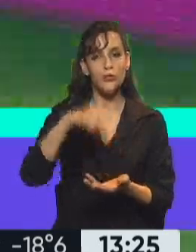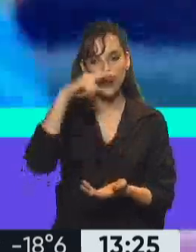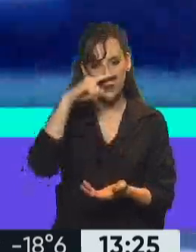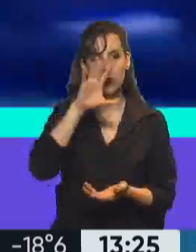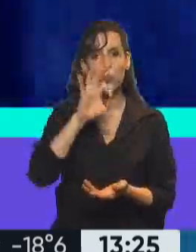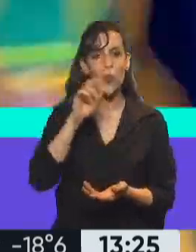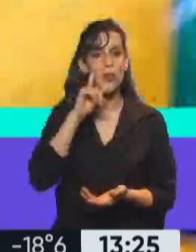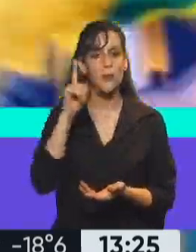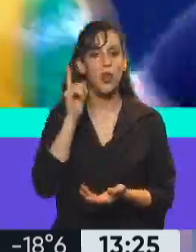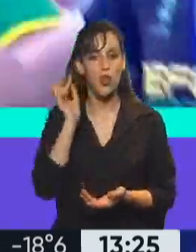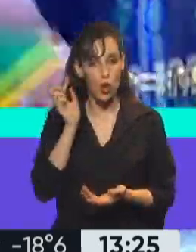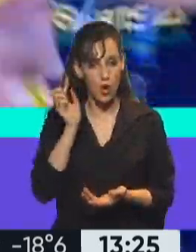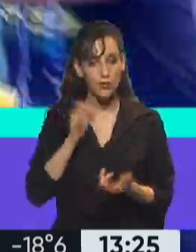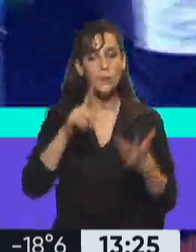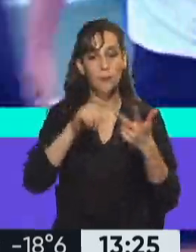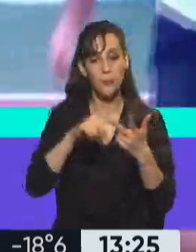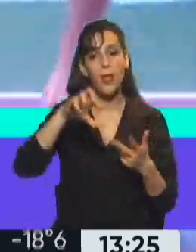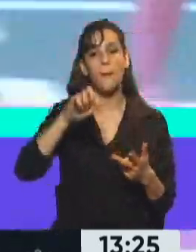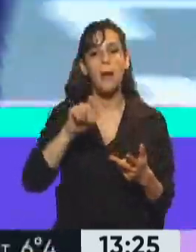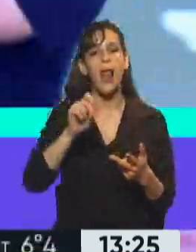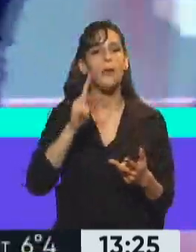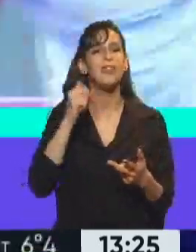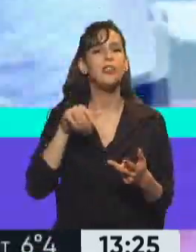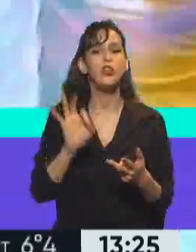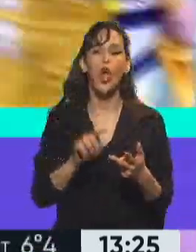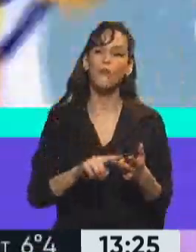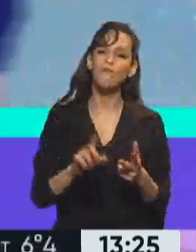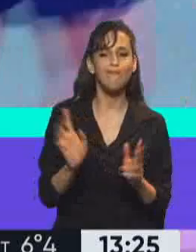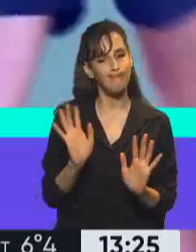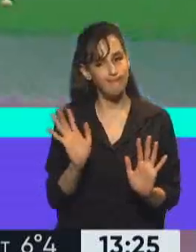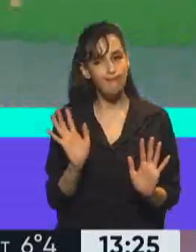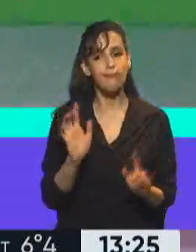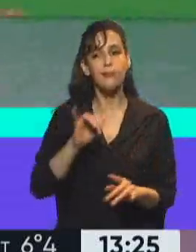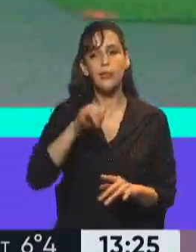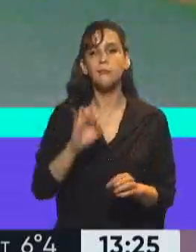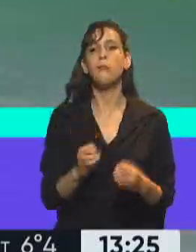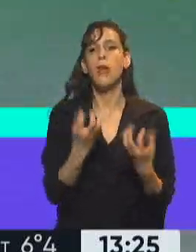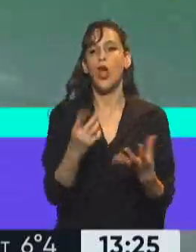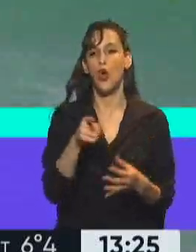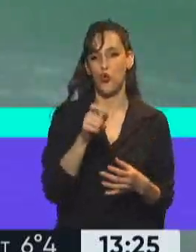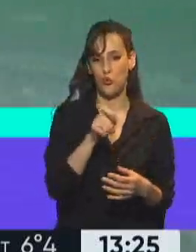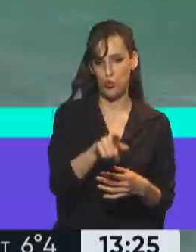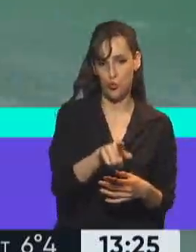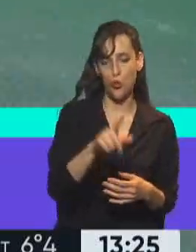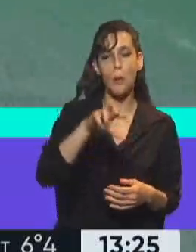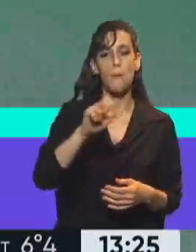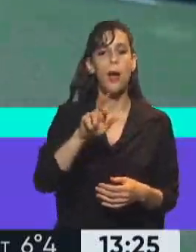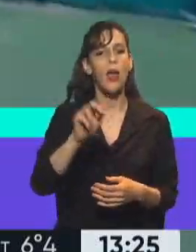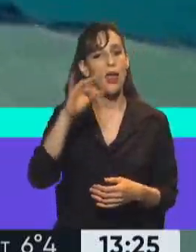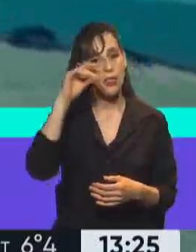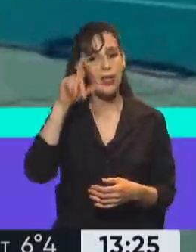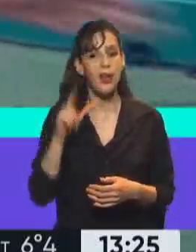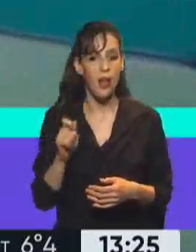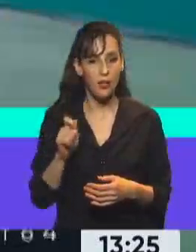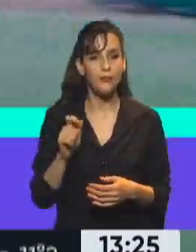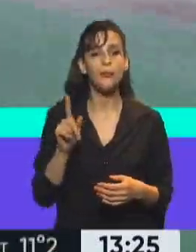1.750.000 sí. dólares. A Palavecino te lo voy a dejar afuera, porque es el que mejorcito rindió. Paradela y Vigo. Sí. Es